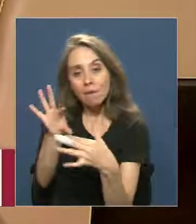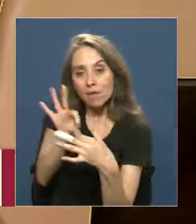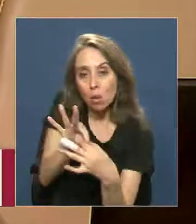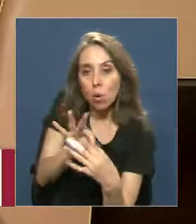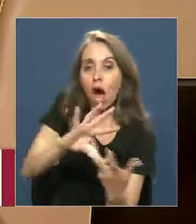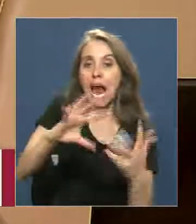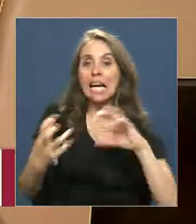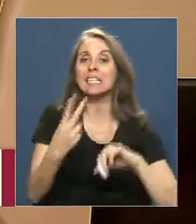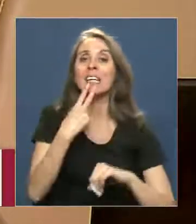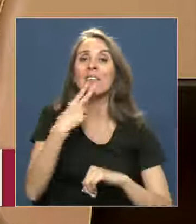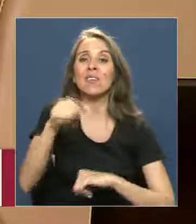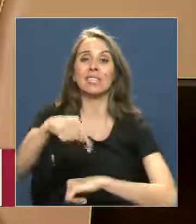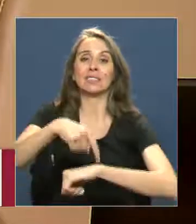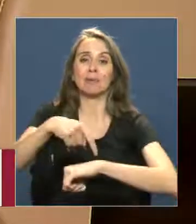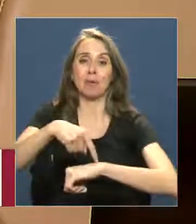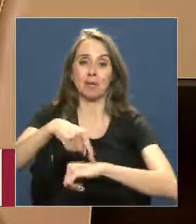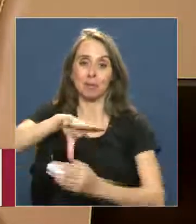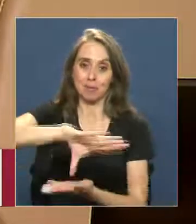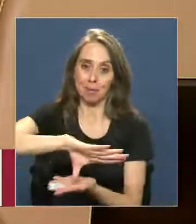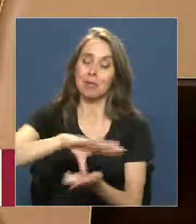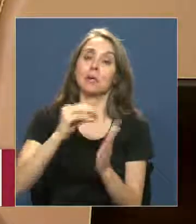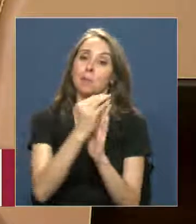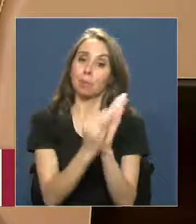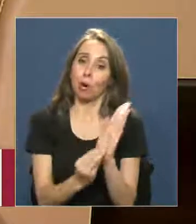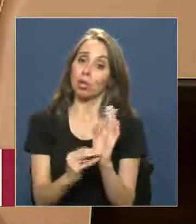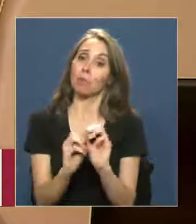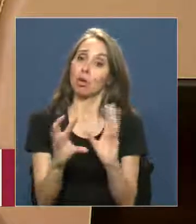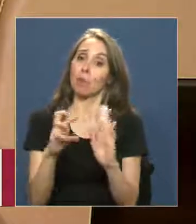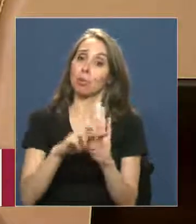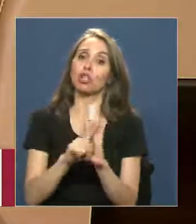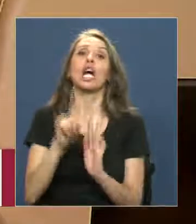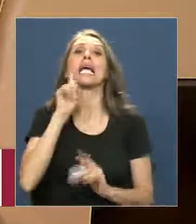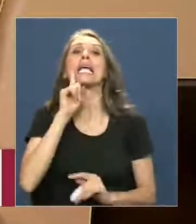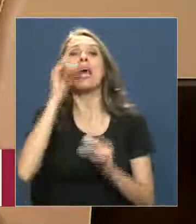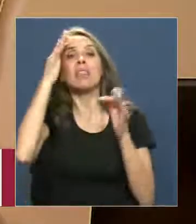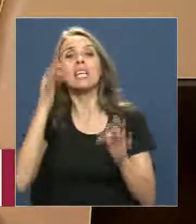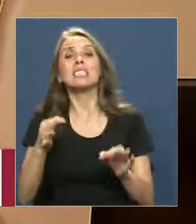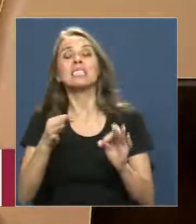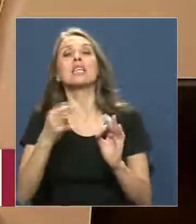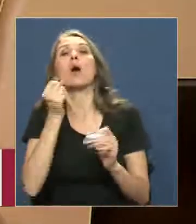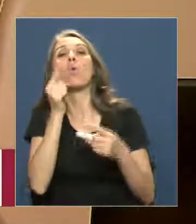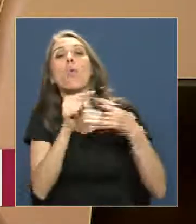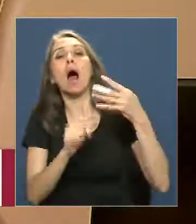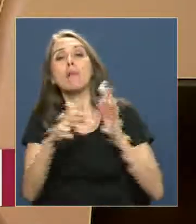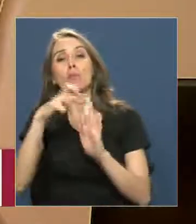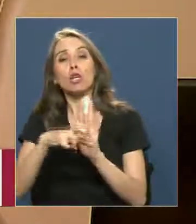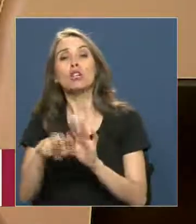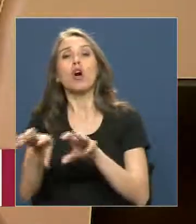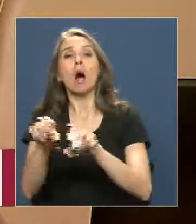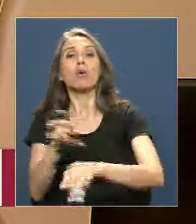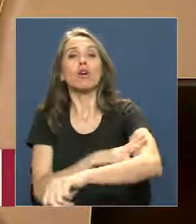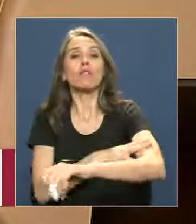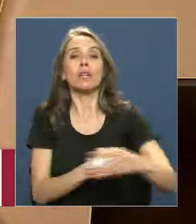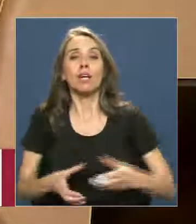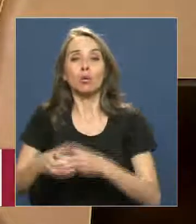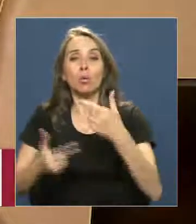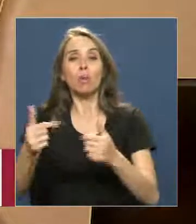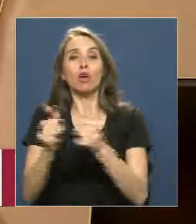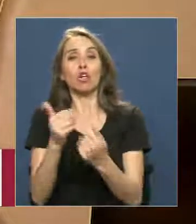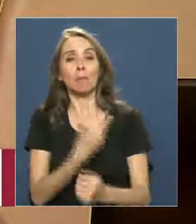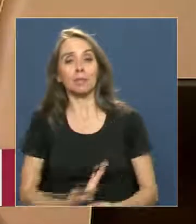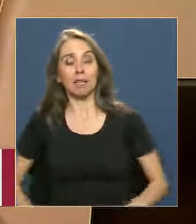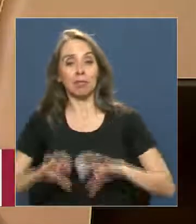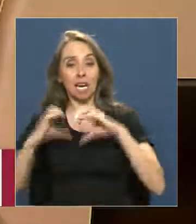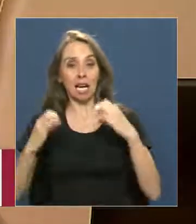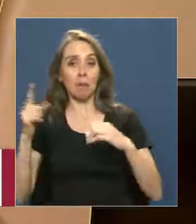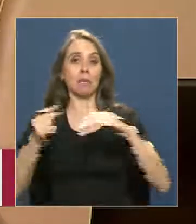cuestiones básicas pero muy importantes para que quede en el proyecto, como por ejemplo, ¿quién va a determinar esos proyectos? Acuerdo comité, que todos sabemos, ¿cierto?, nuestra